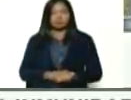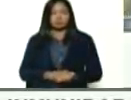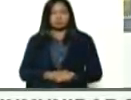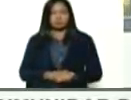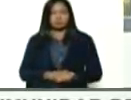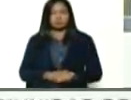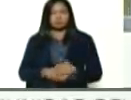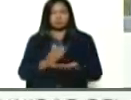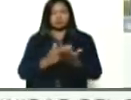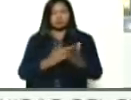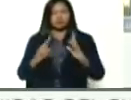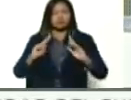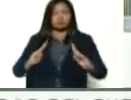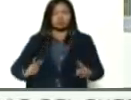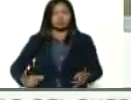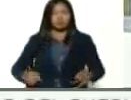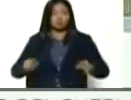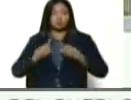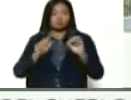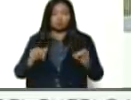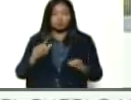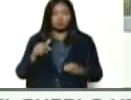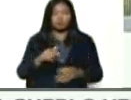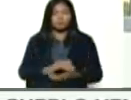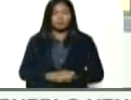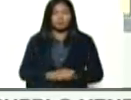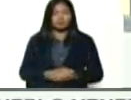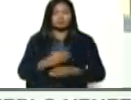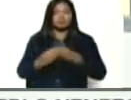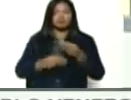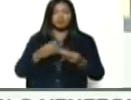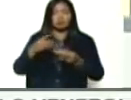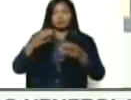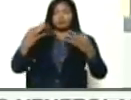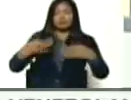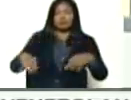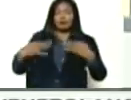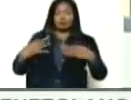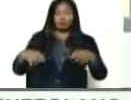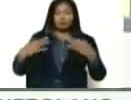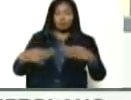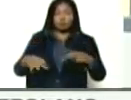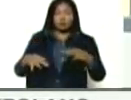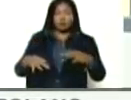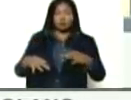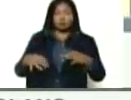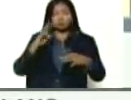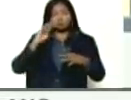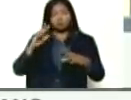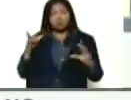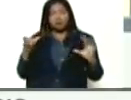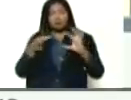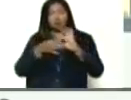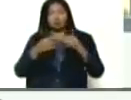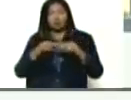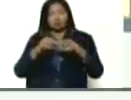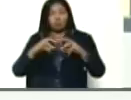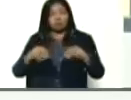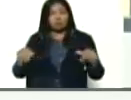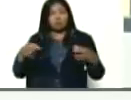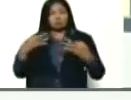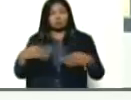antes el ser humano le era natural la relación con la tierra con la